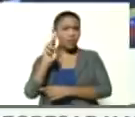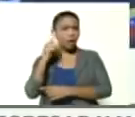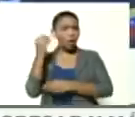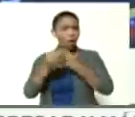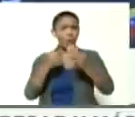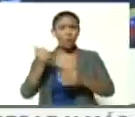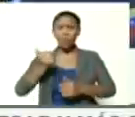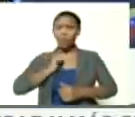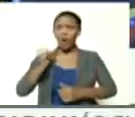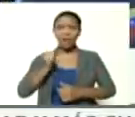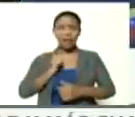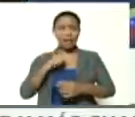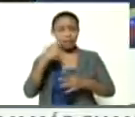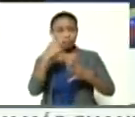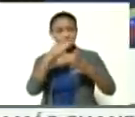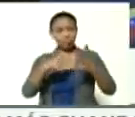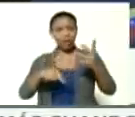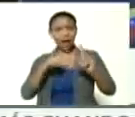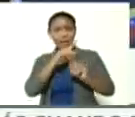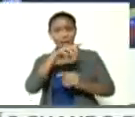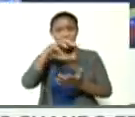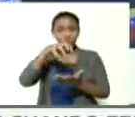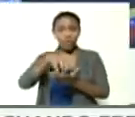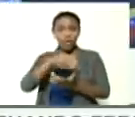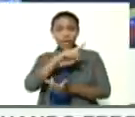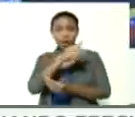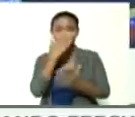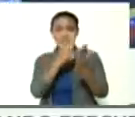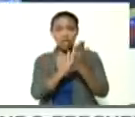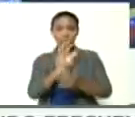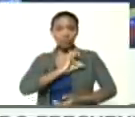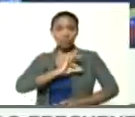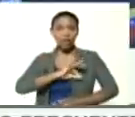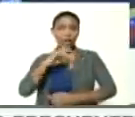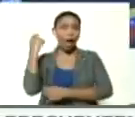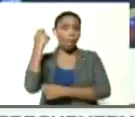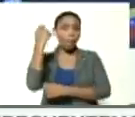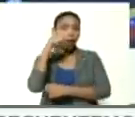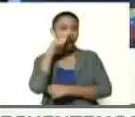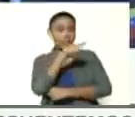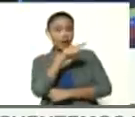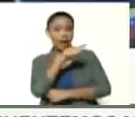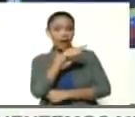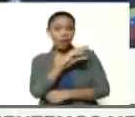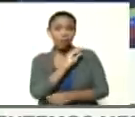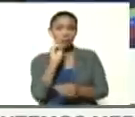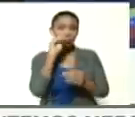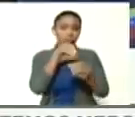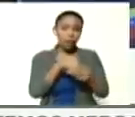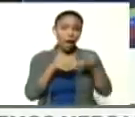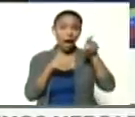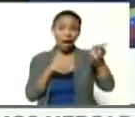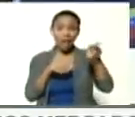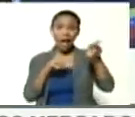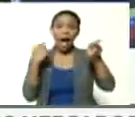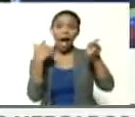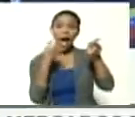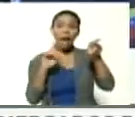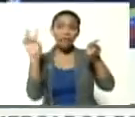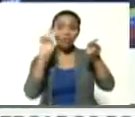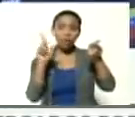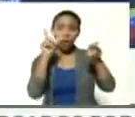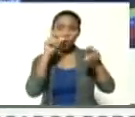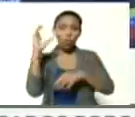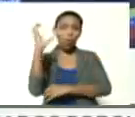como en cualquiera, hablábamos de la frontera social al principio de nuestra intervención. Bueno, allí hay venezolanos,